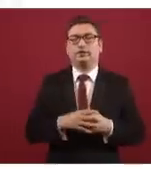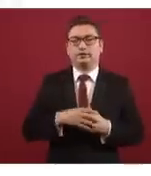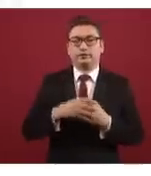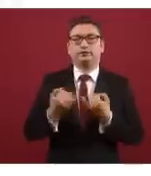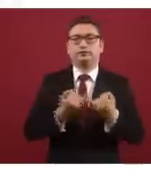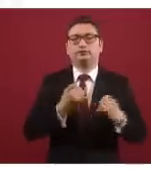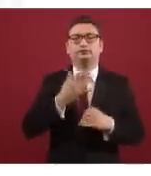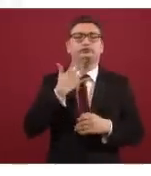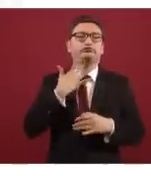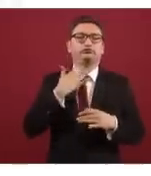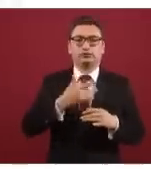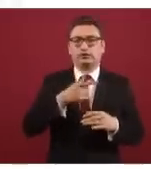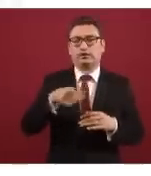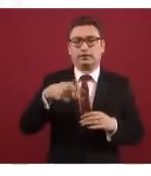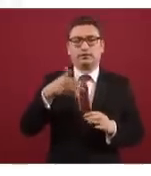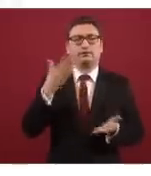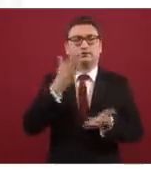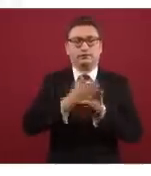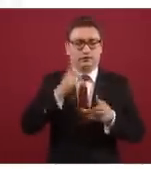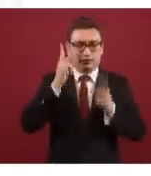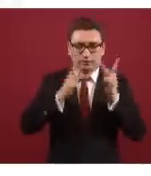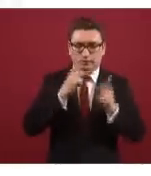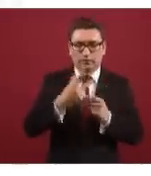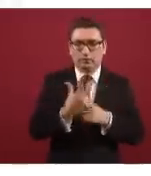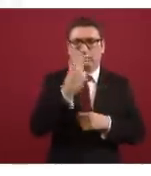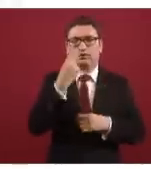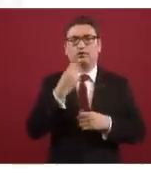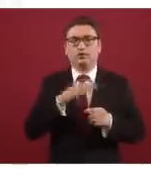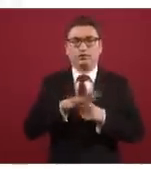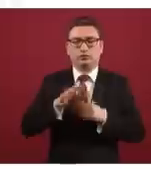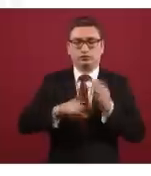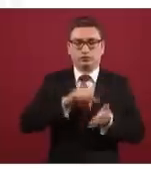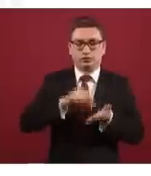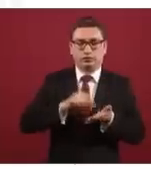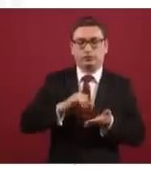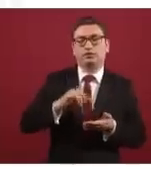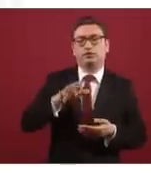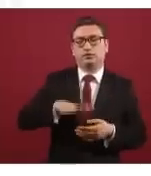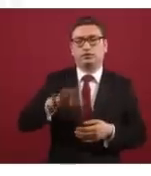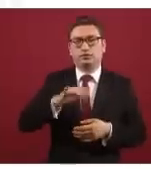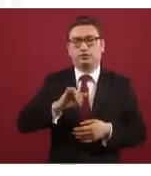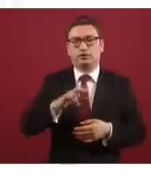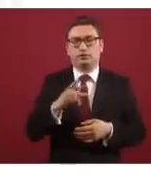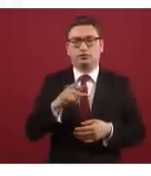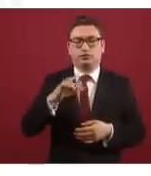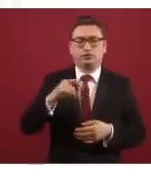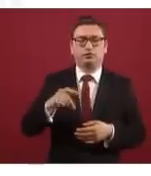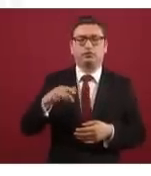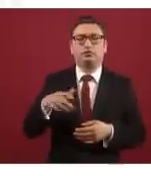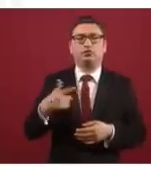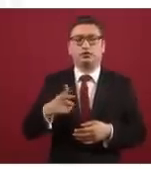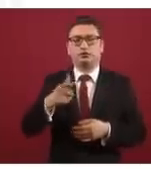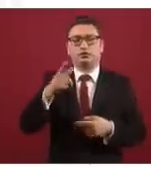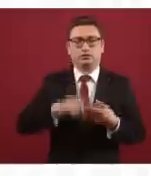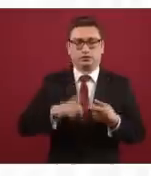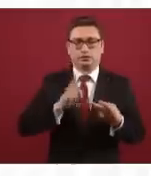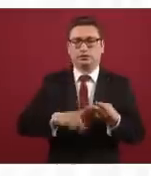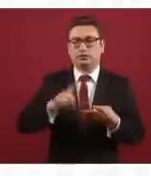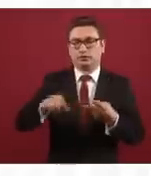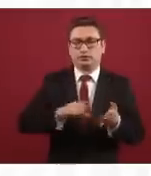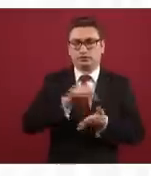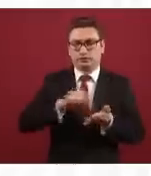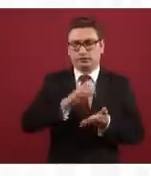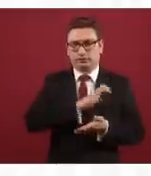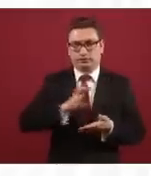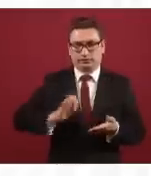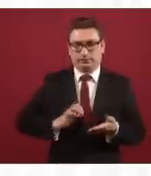que no se dejaron verificar fue Servicio del Centro en Irapuato, Guanajuato, Servicios Energéticos Avenida Central en